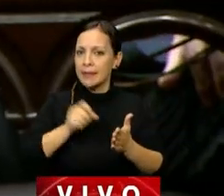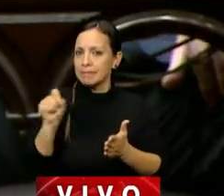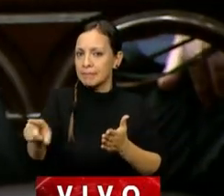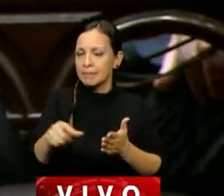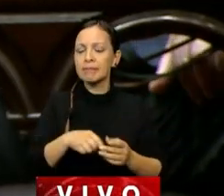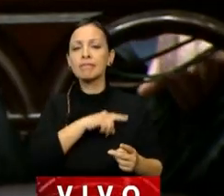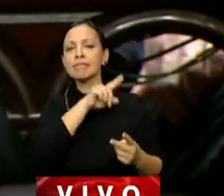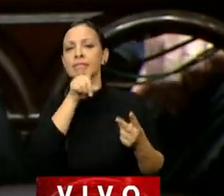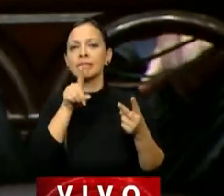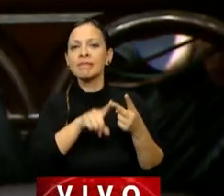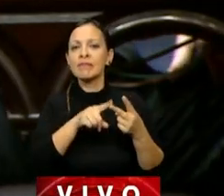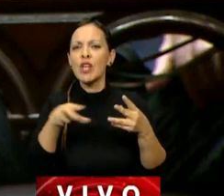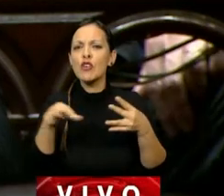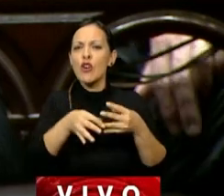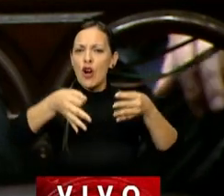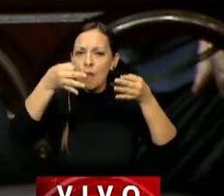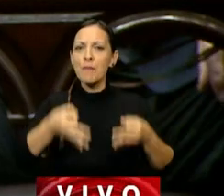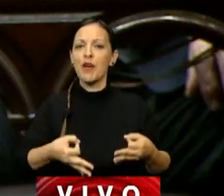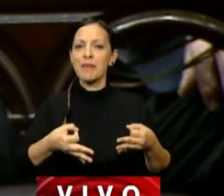Después, su compromiso fuerte,